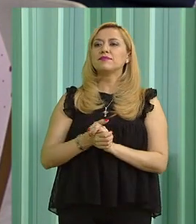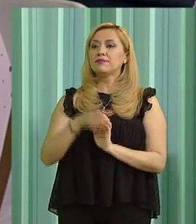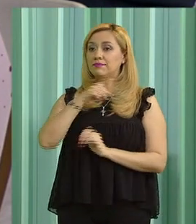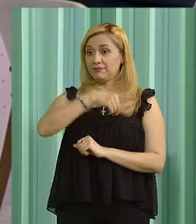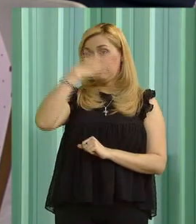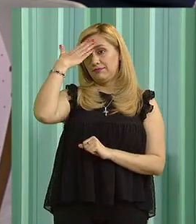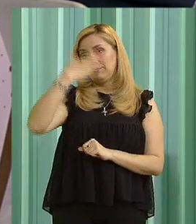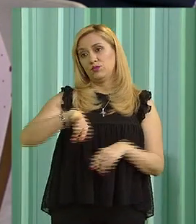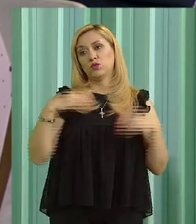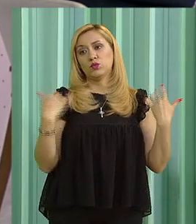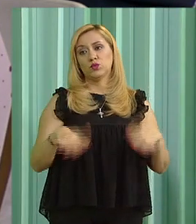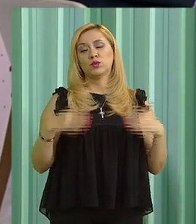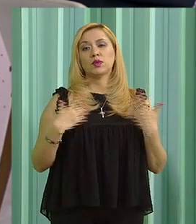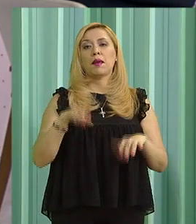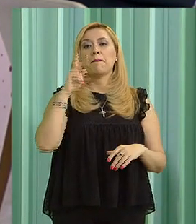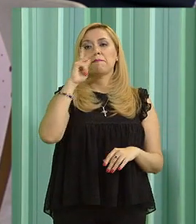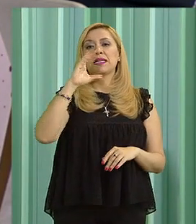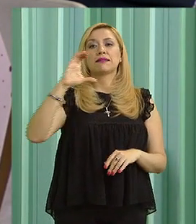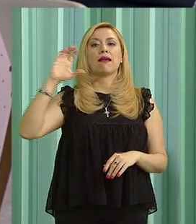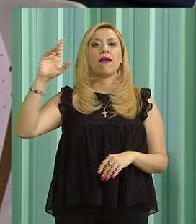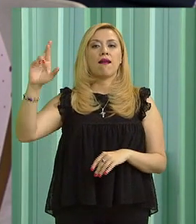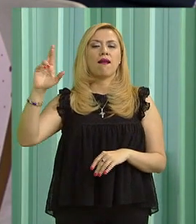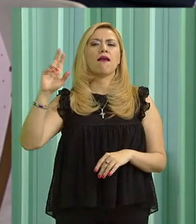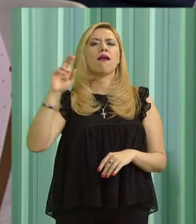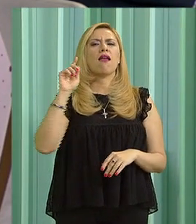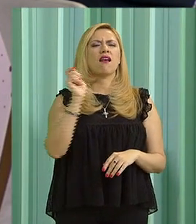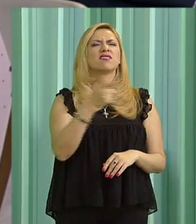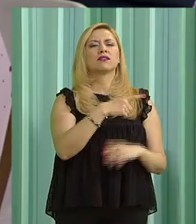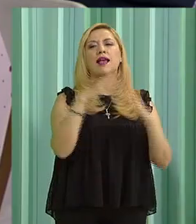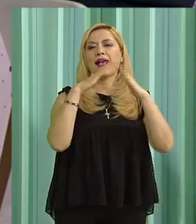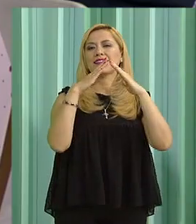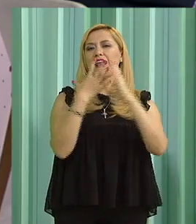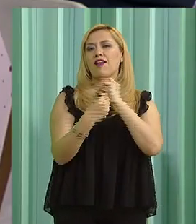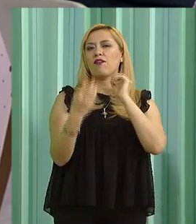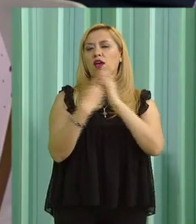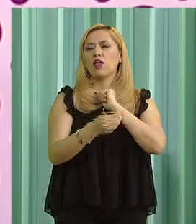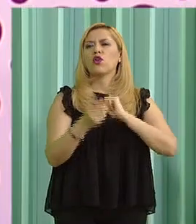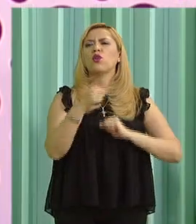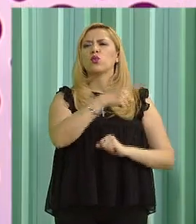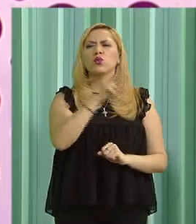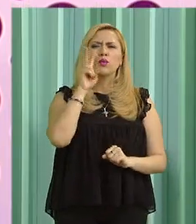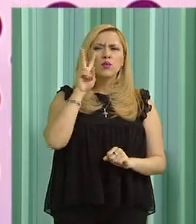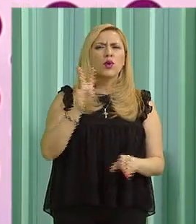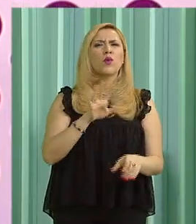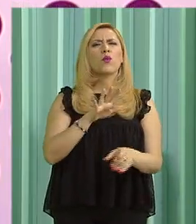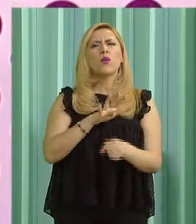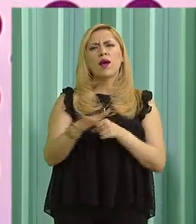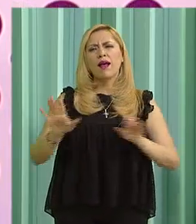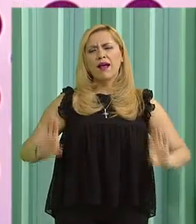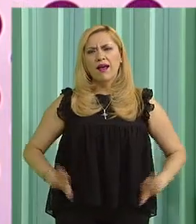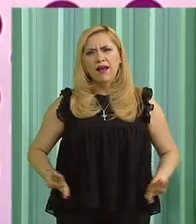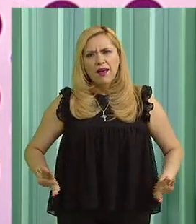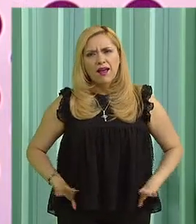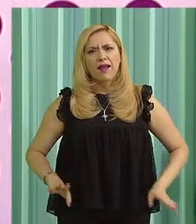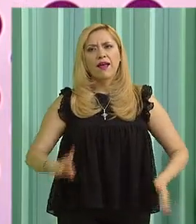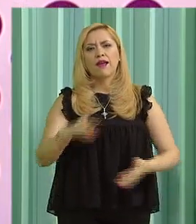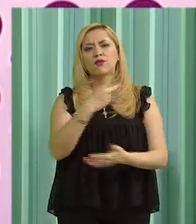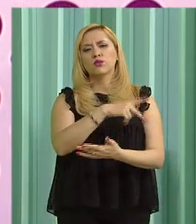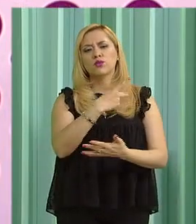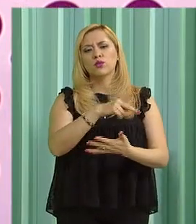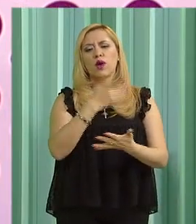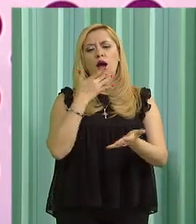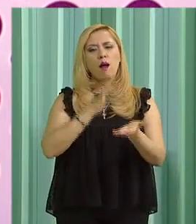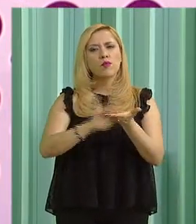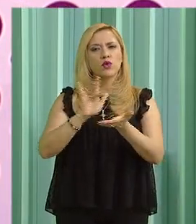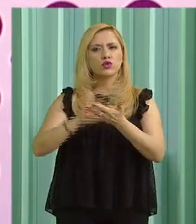bien también PCR. ¿Cuáles son algunos factores que han percibido ustedes en sus programas, en diferentes